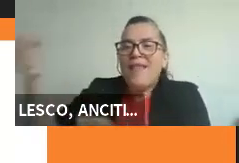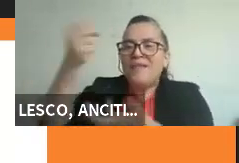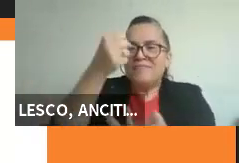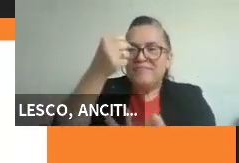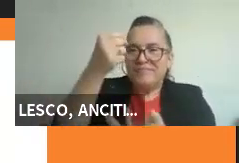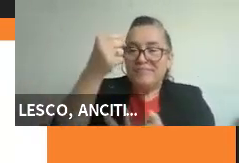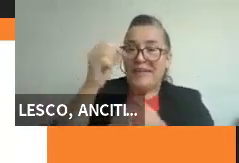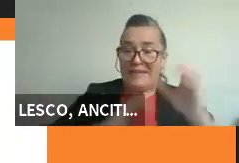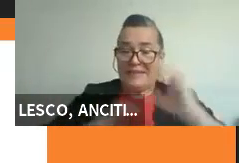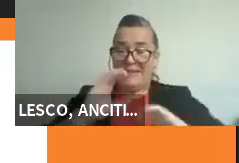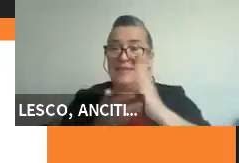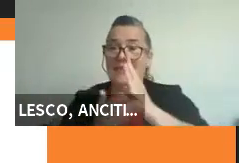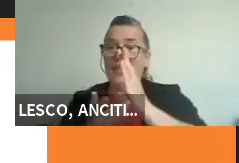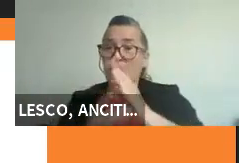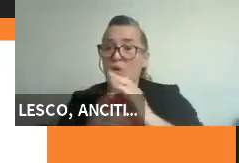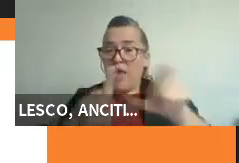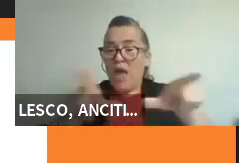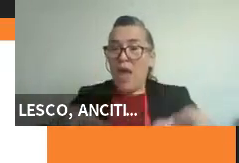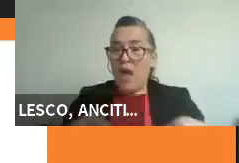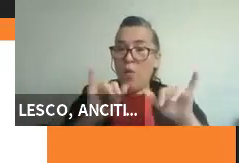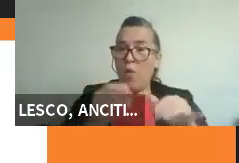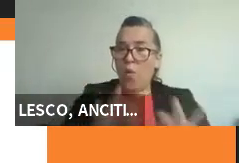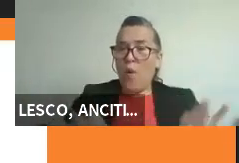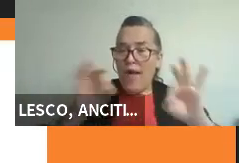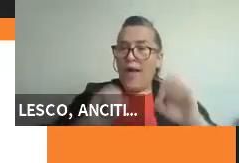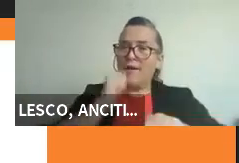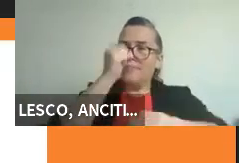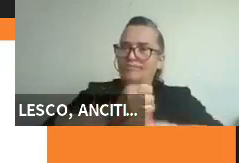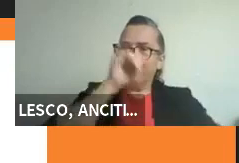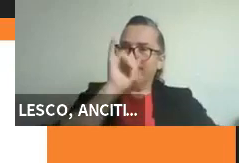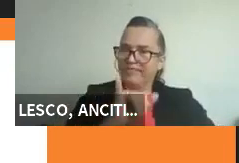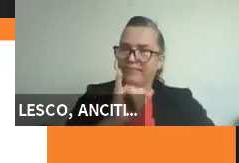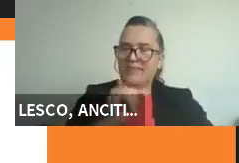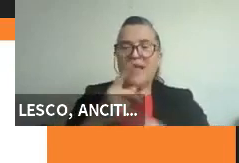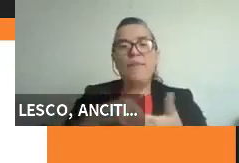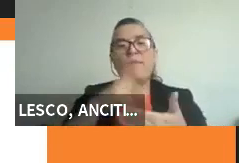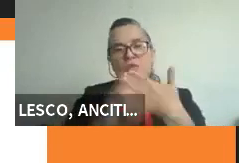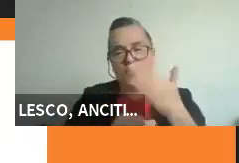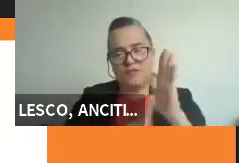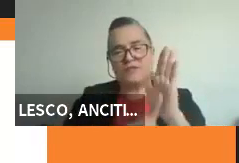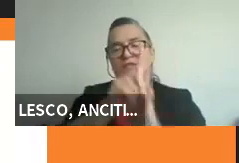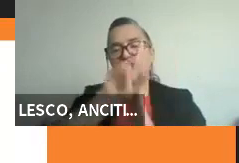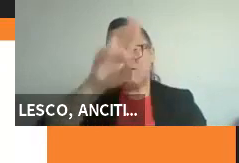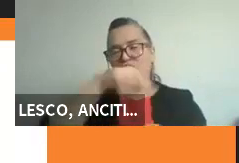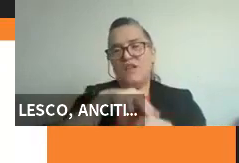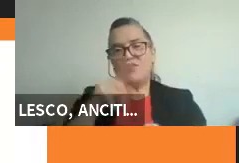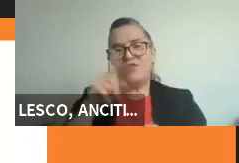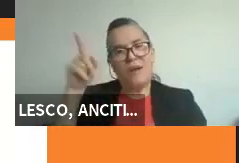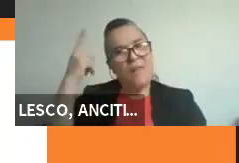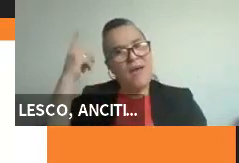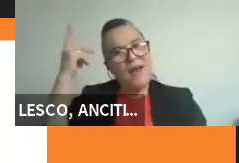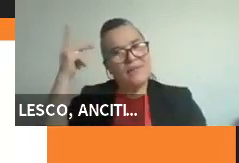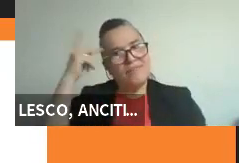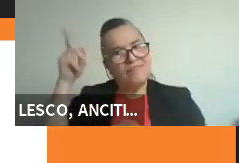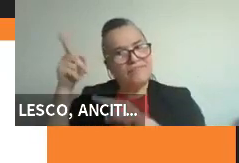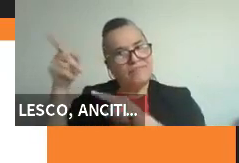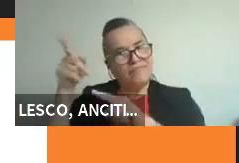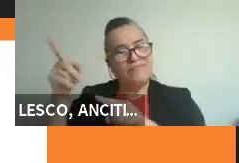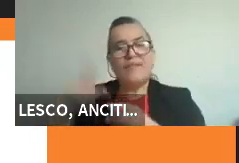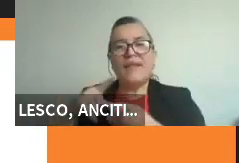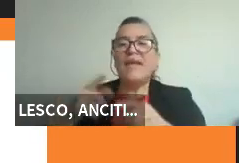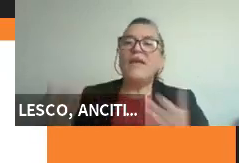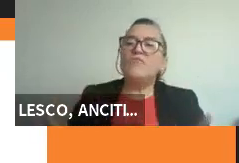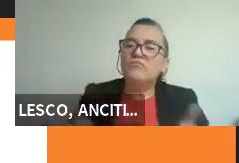poner la ciencia y la tecnología en un sitio importante en los proyectos de desarrollo nacional y se deben fomentar alianzas